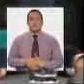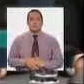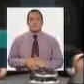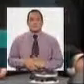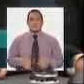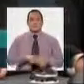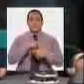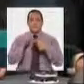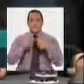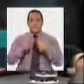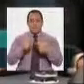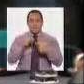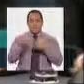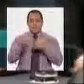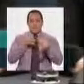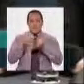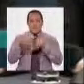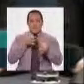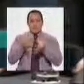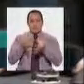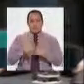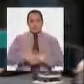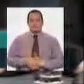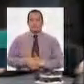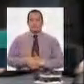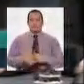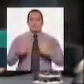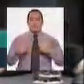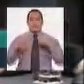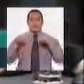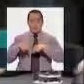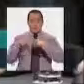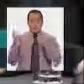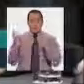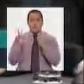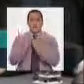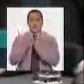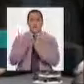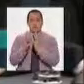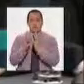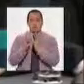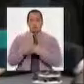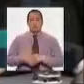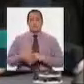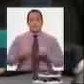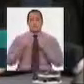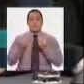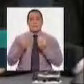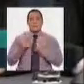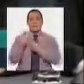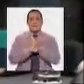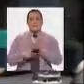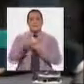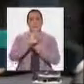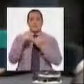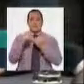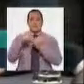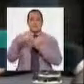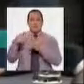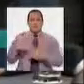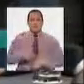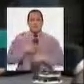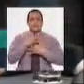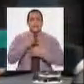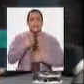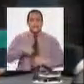Lo segundo que hay que decir es que esta fue una reunión para defender los altos